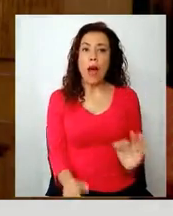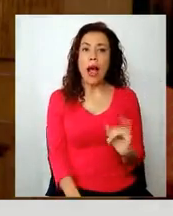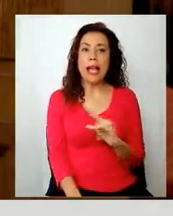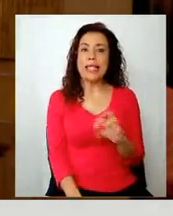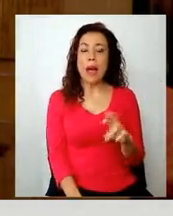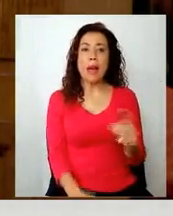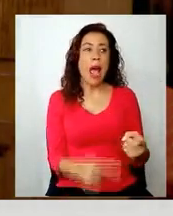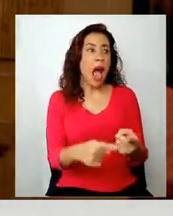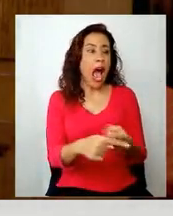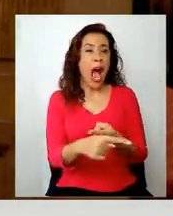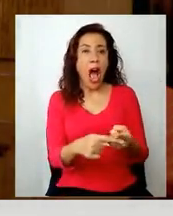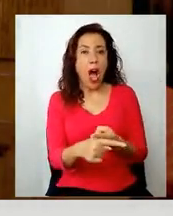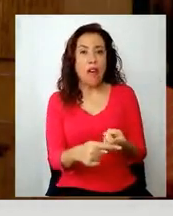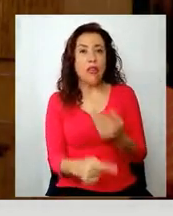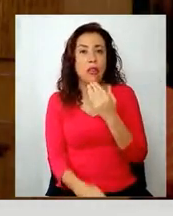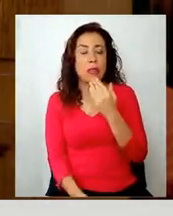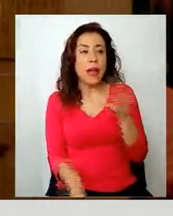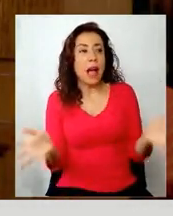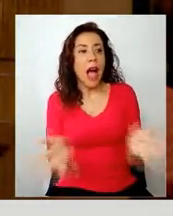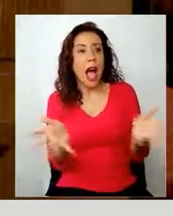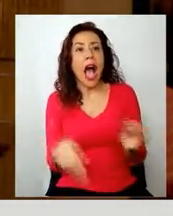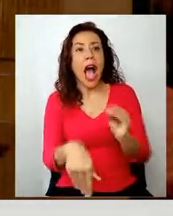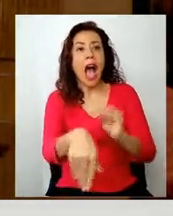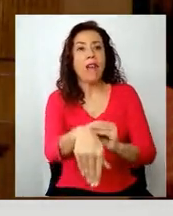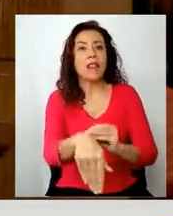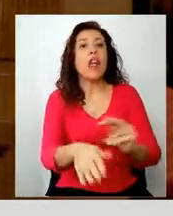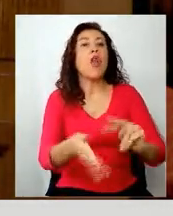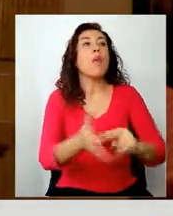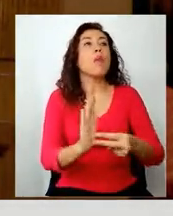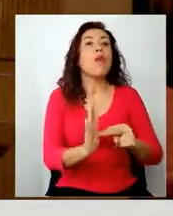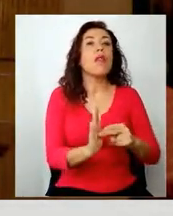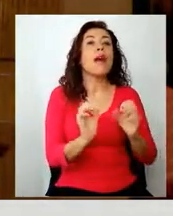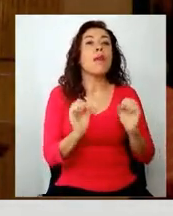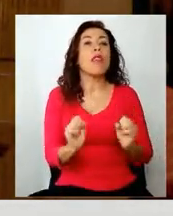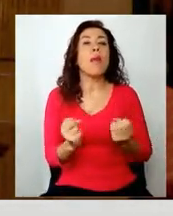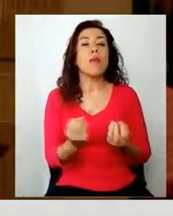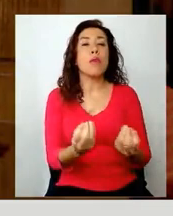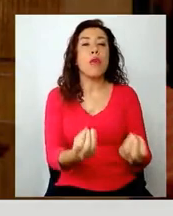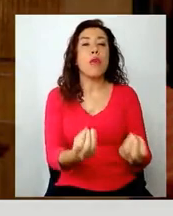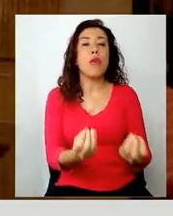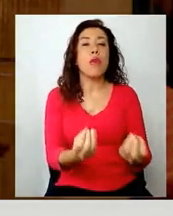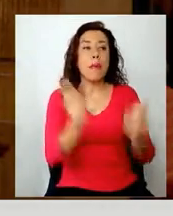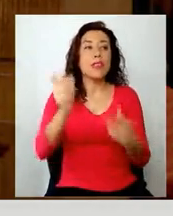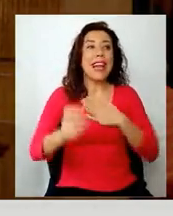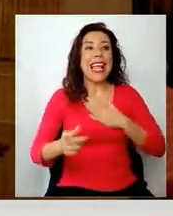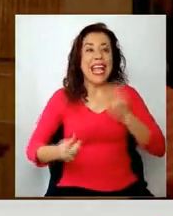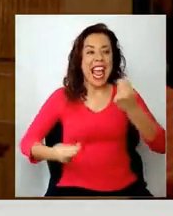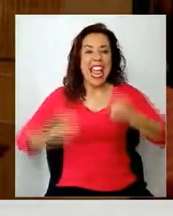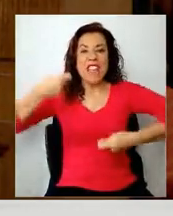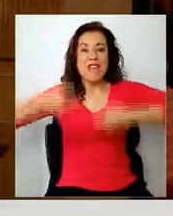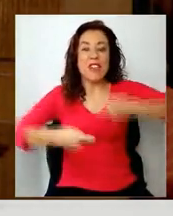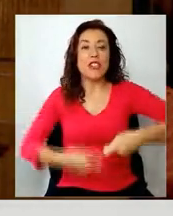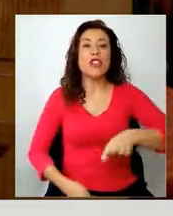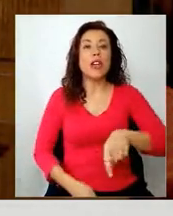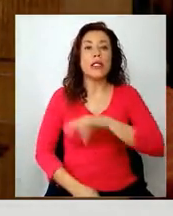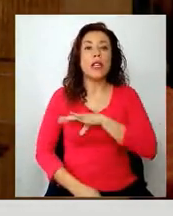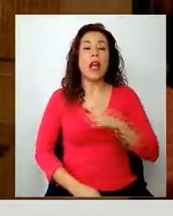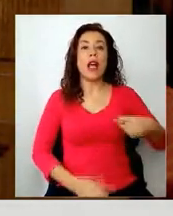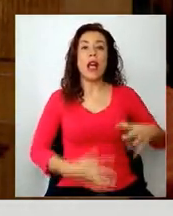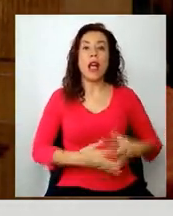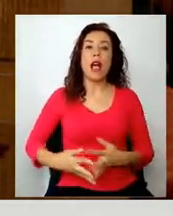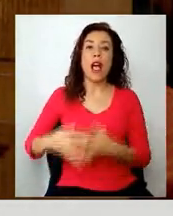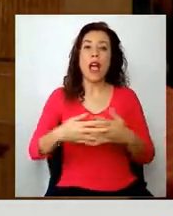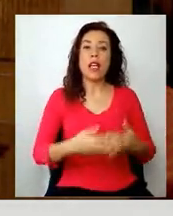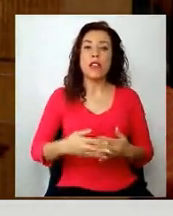isapre y al mismo tiempo alerta sobre las consecuencias que eso puede agarrar para los inversionistas entonces para Estados Unidos Aparentemente el que se